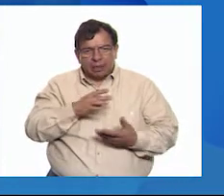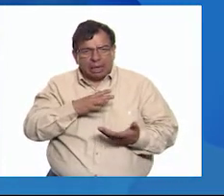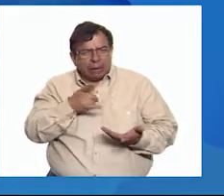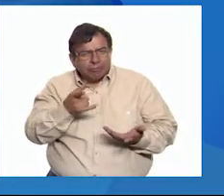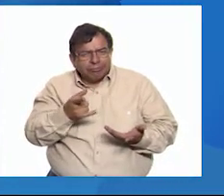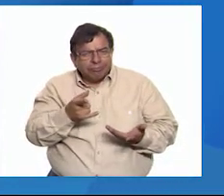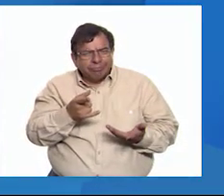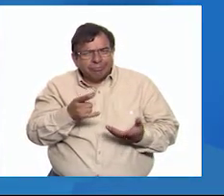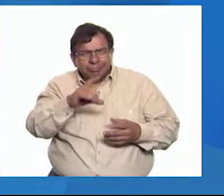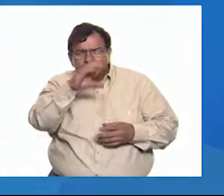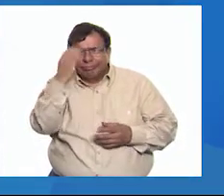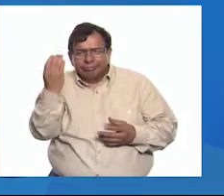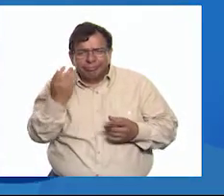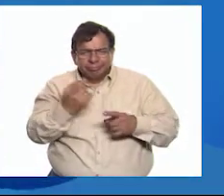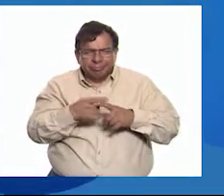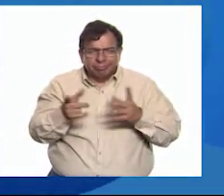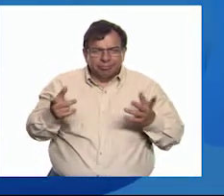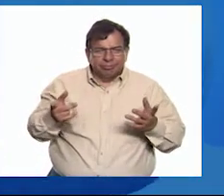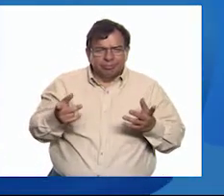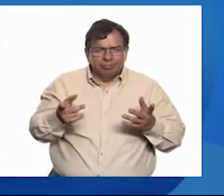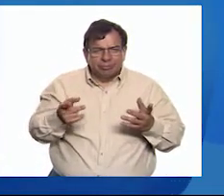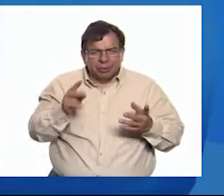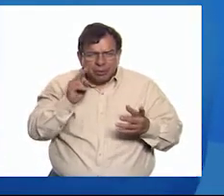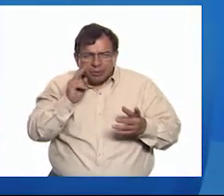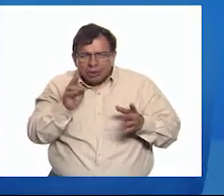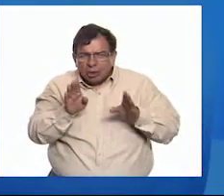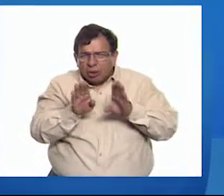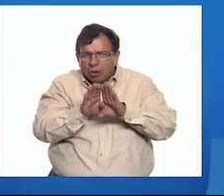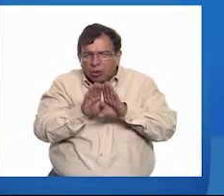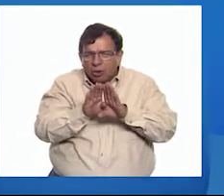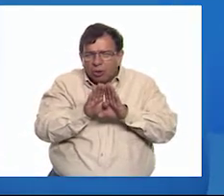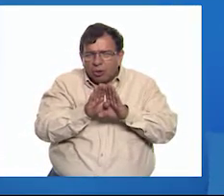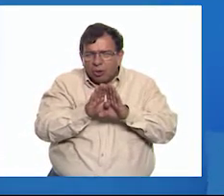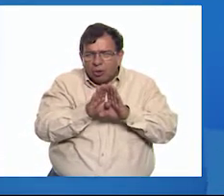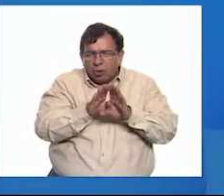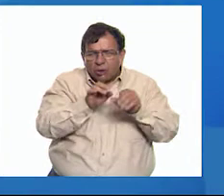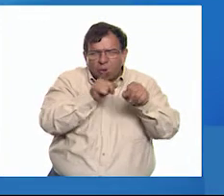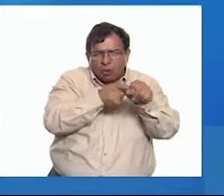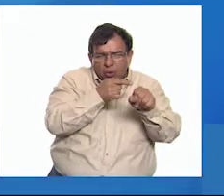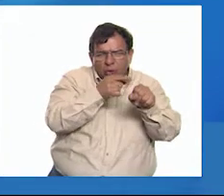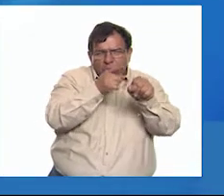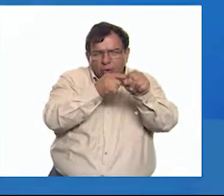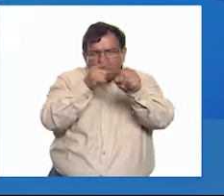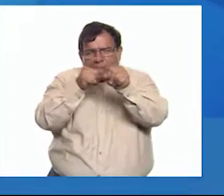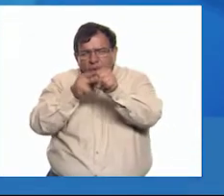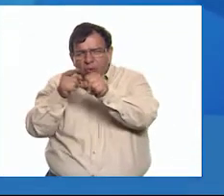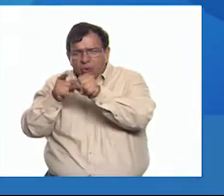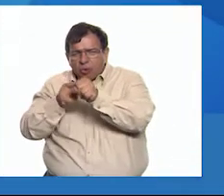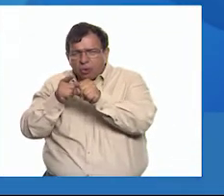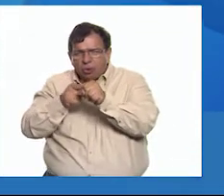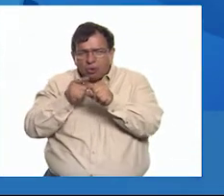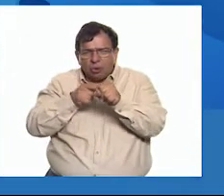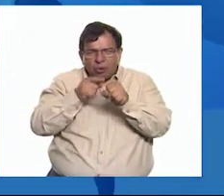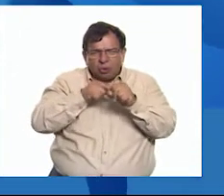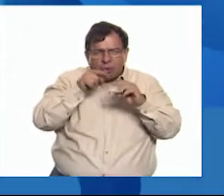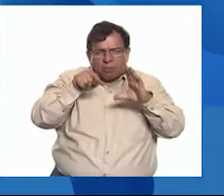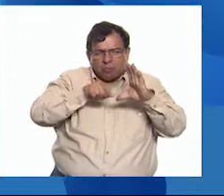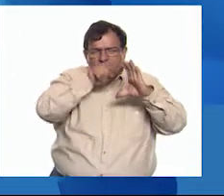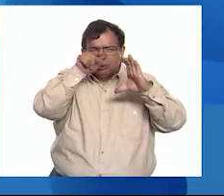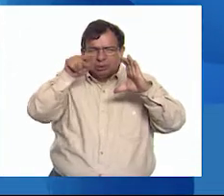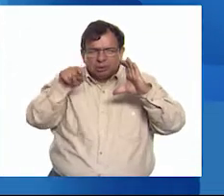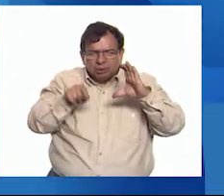Aquí hay otra imagen. Y por aquí se ve también que hay una sucesión de colores. Se ven como varios